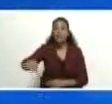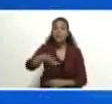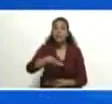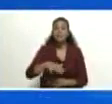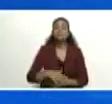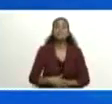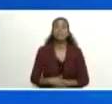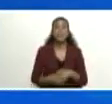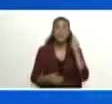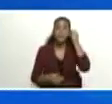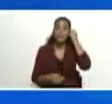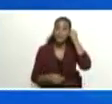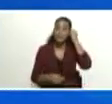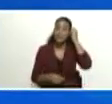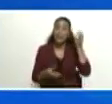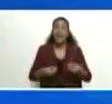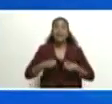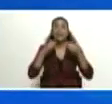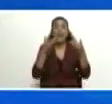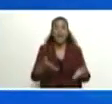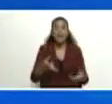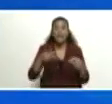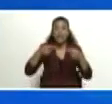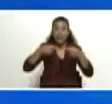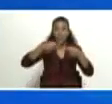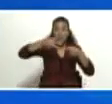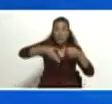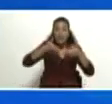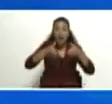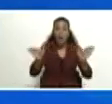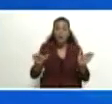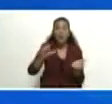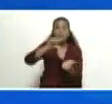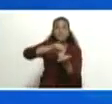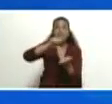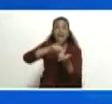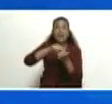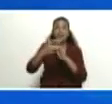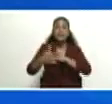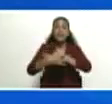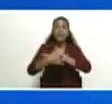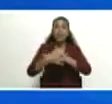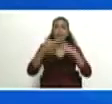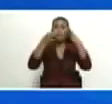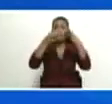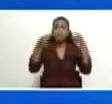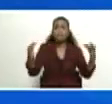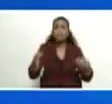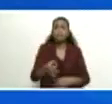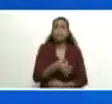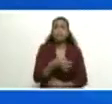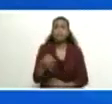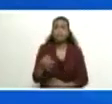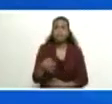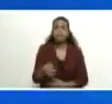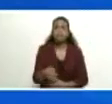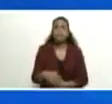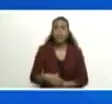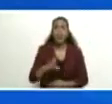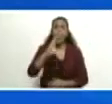estamos entregando, reinaugurando un centro de alta tecnología, un